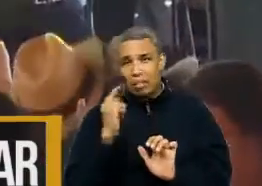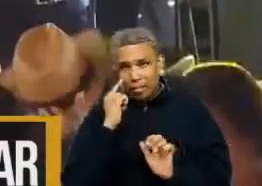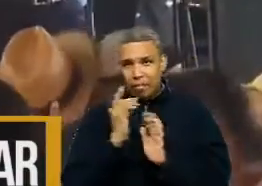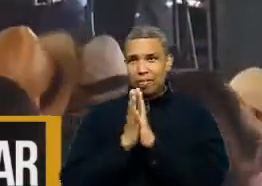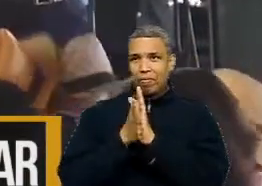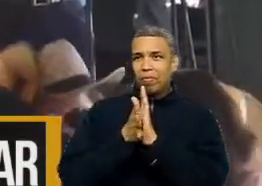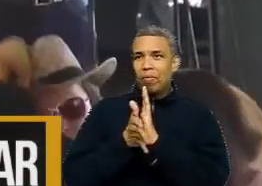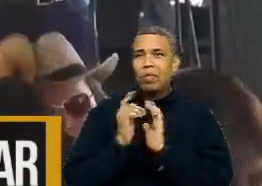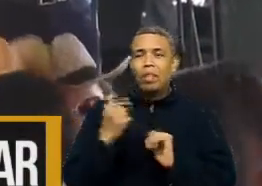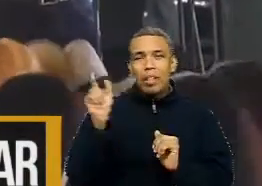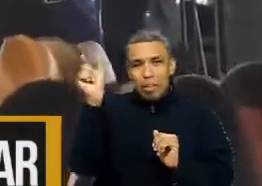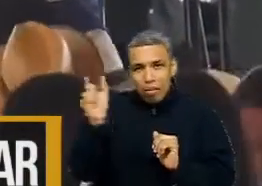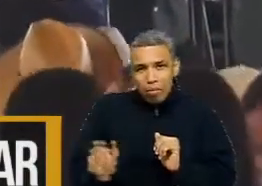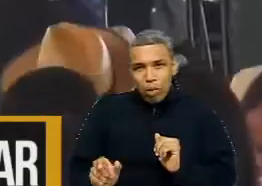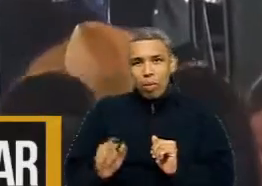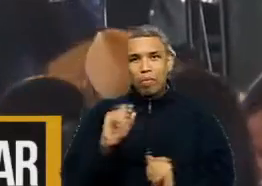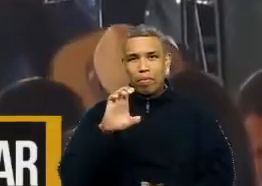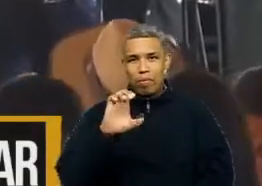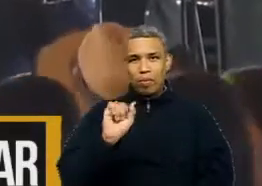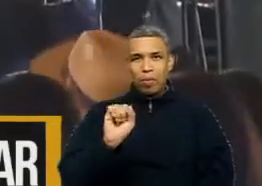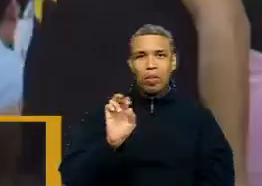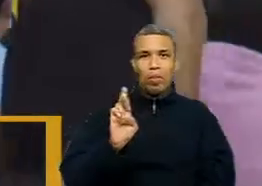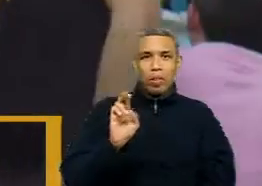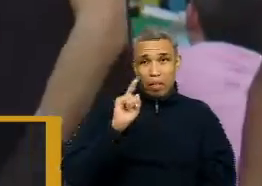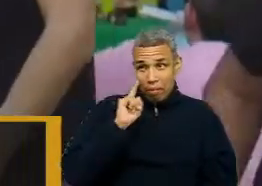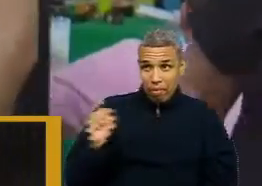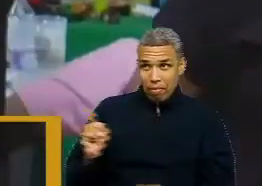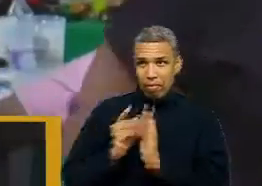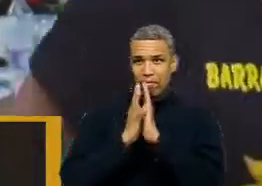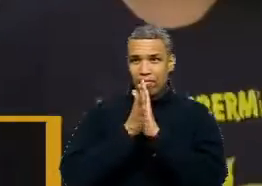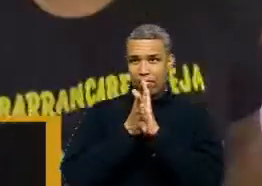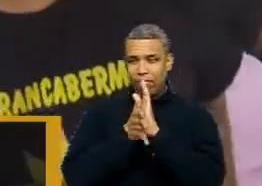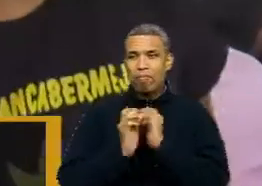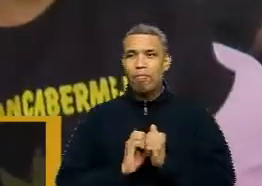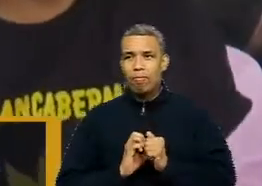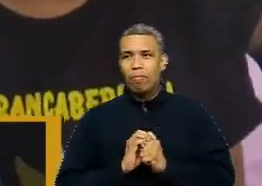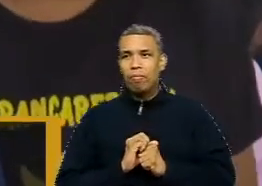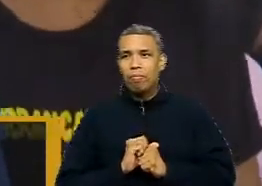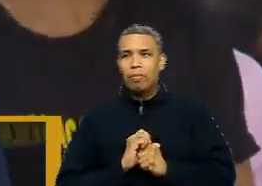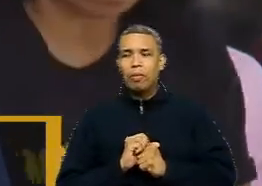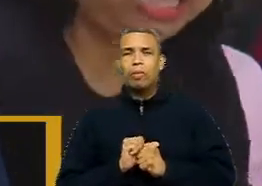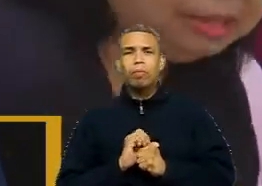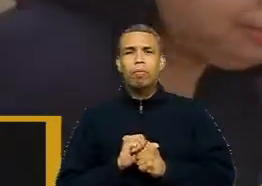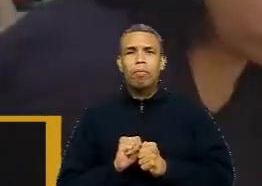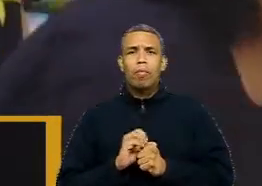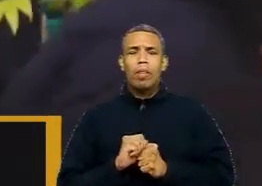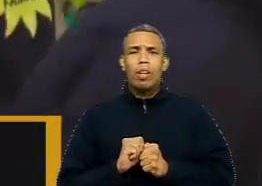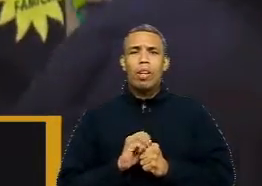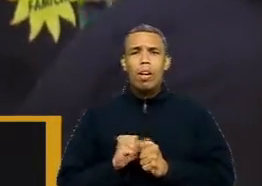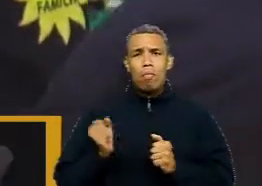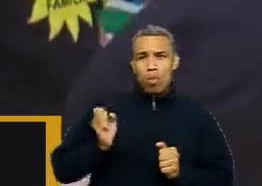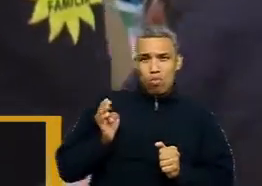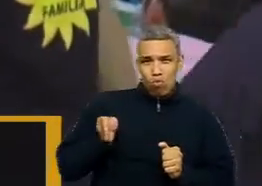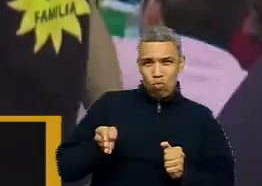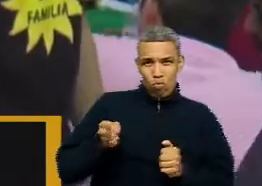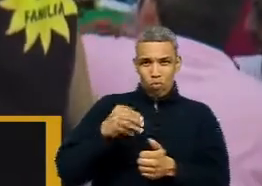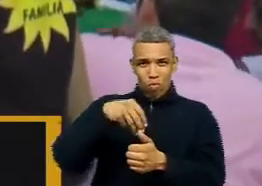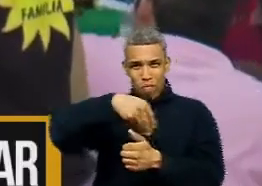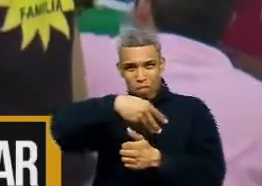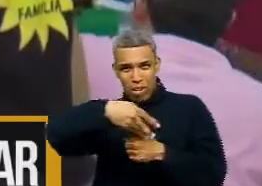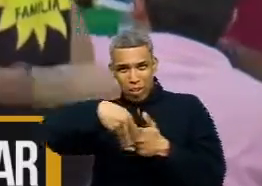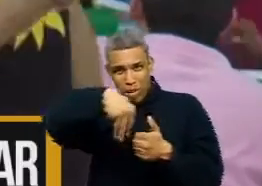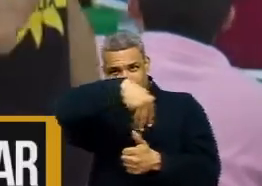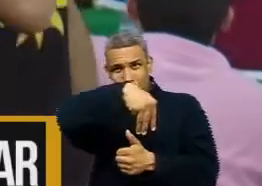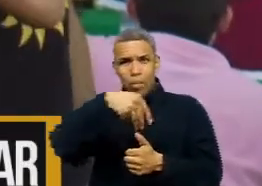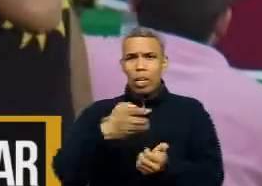comunicador social Carlos H. García. Bueno, este es un evento a través del cual la Junta Directiva del Club Miramar quiere promover las tradiciones de lo que